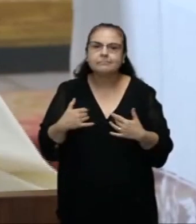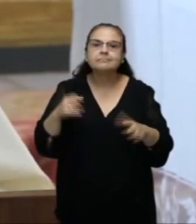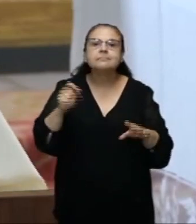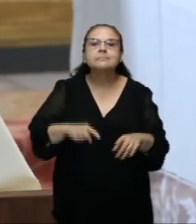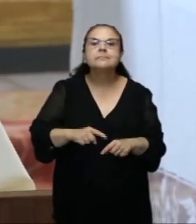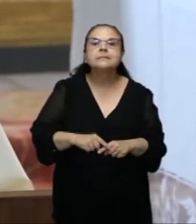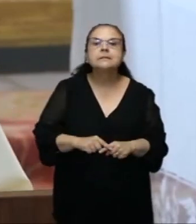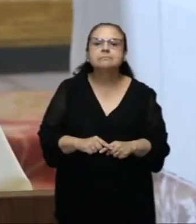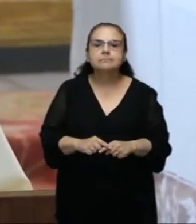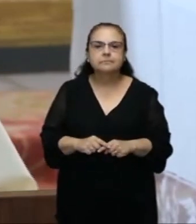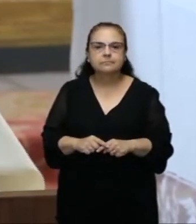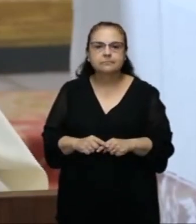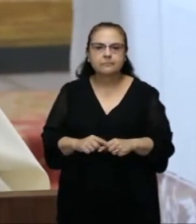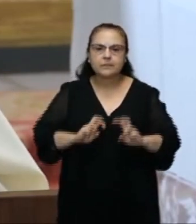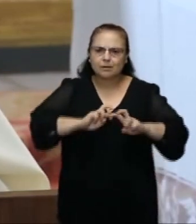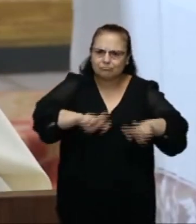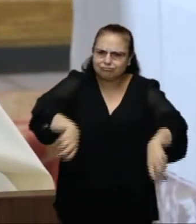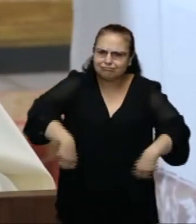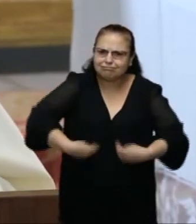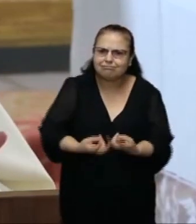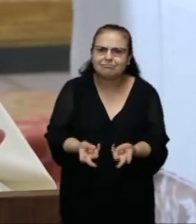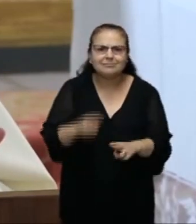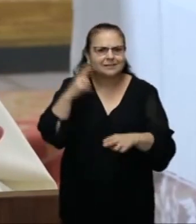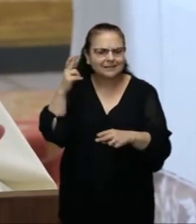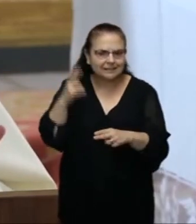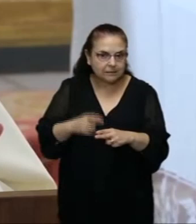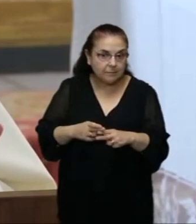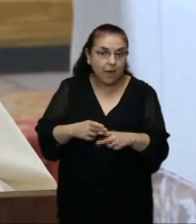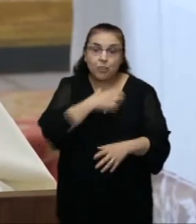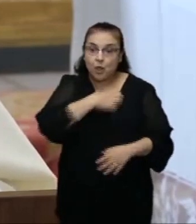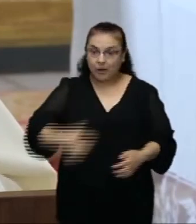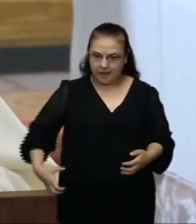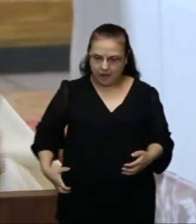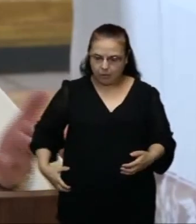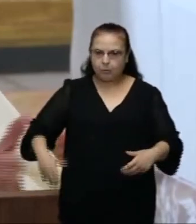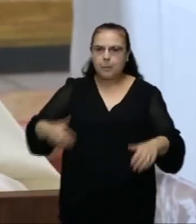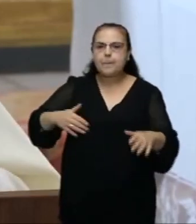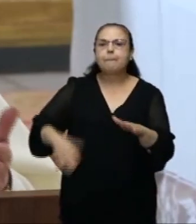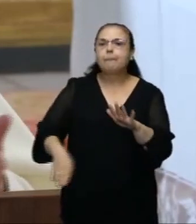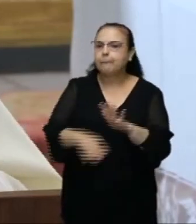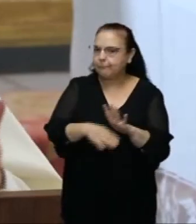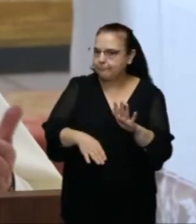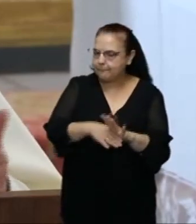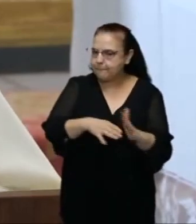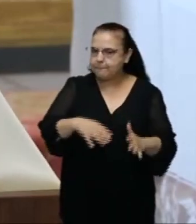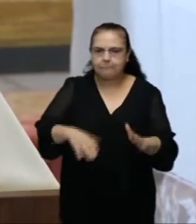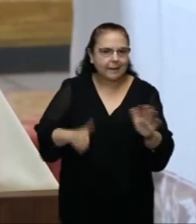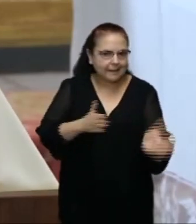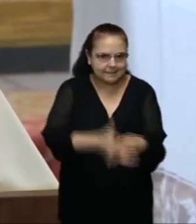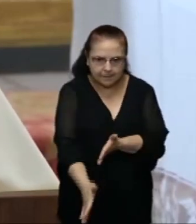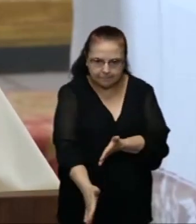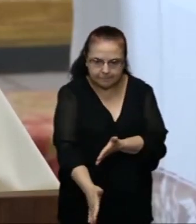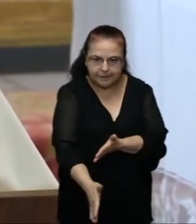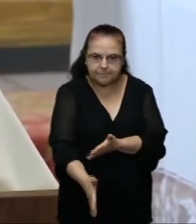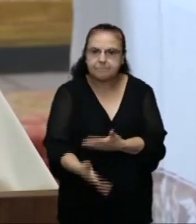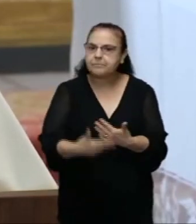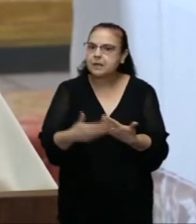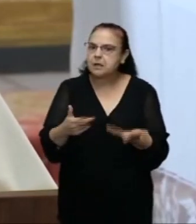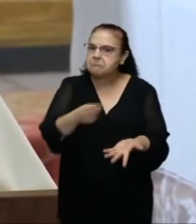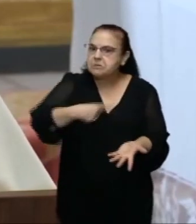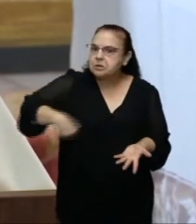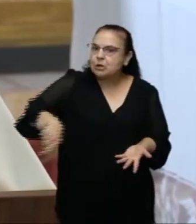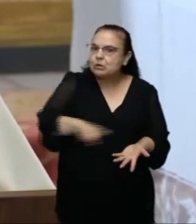reinstauró el llamado diaconado permanente, que hoy para nosotros ya también es una